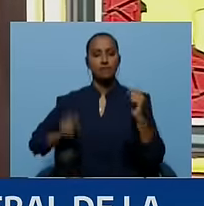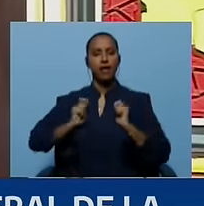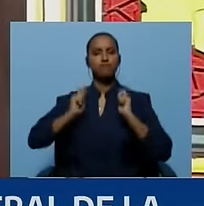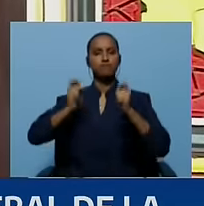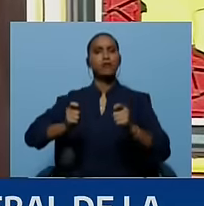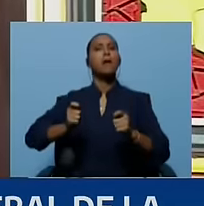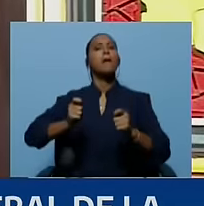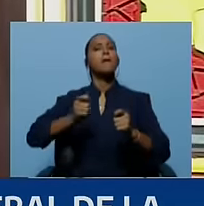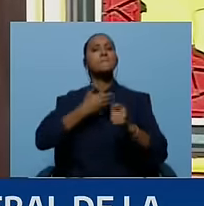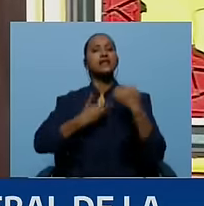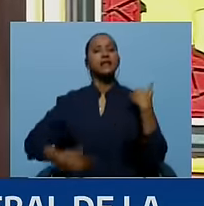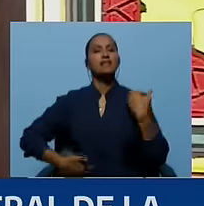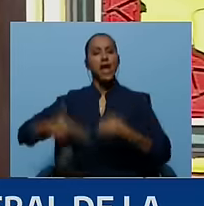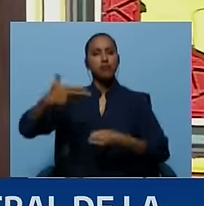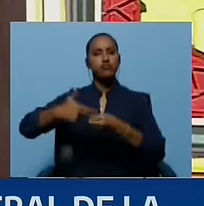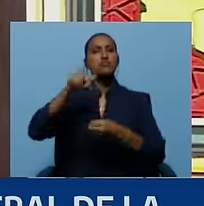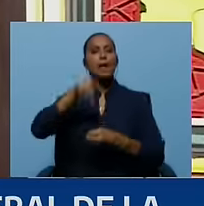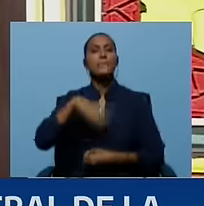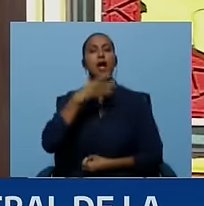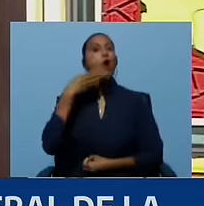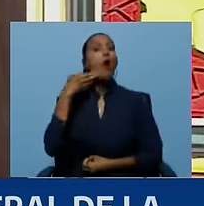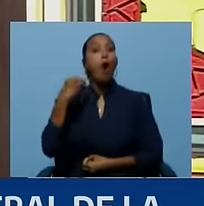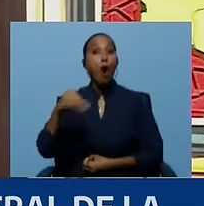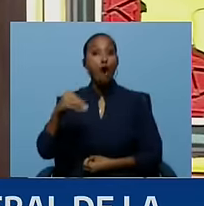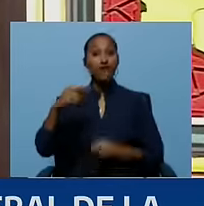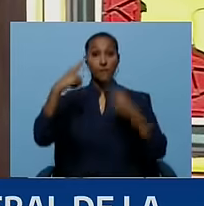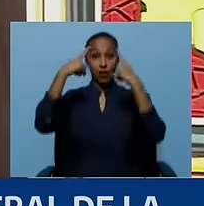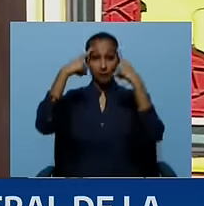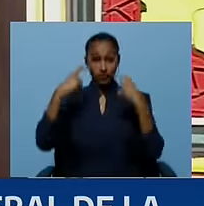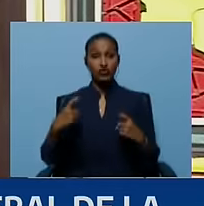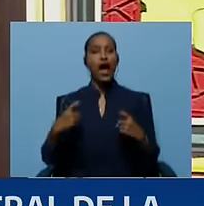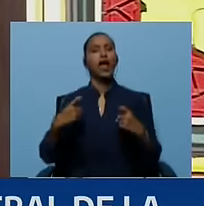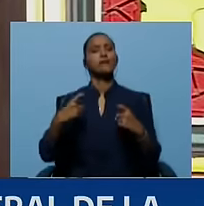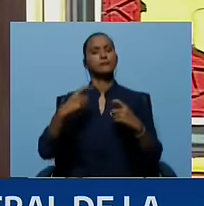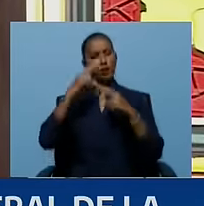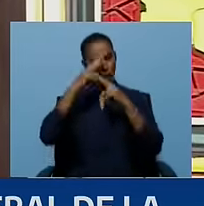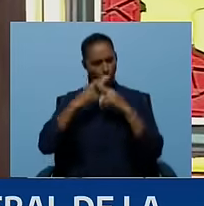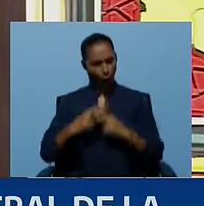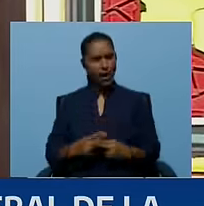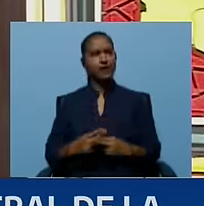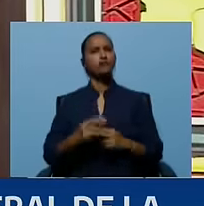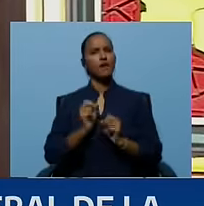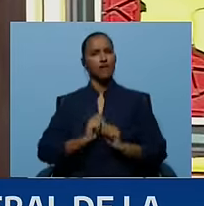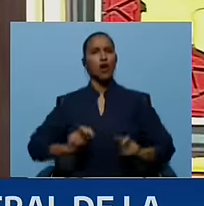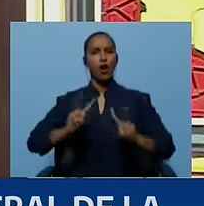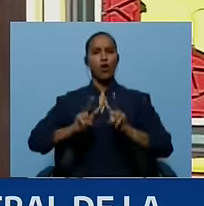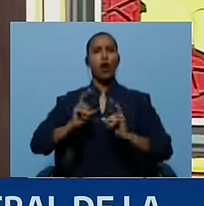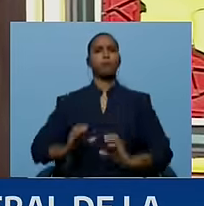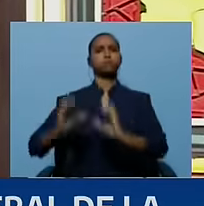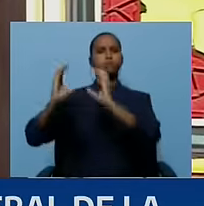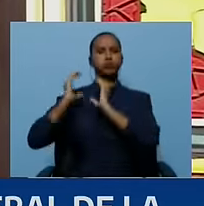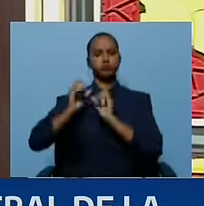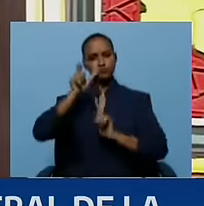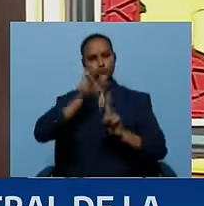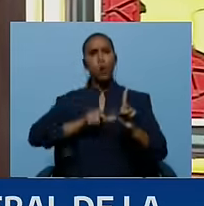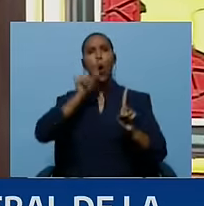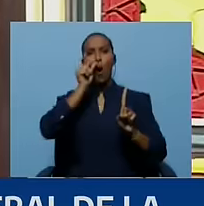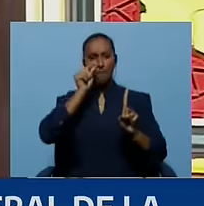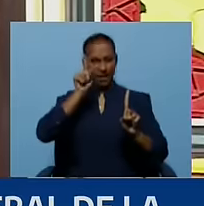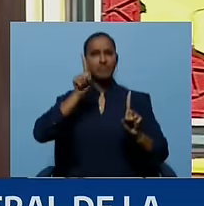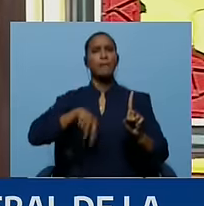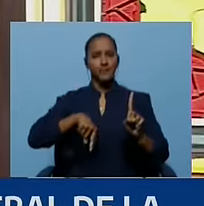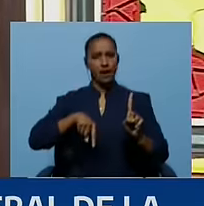Héctor Obregón, un joven profesional de gran honestidad, para que asuma la batuta. Y